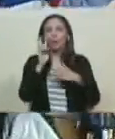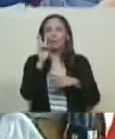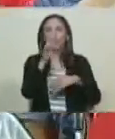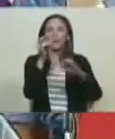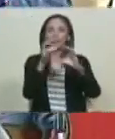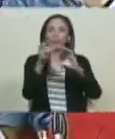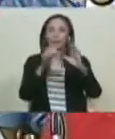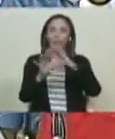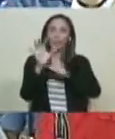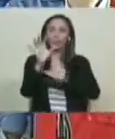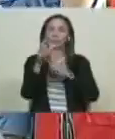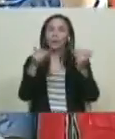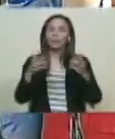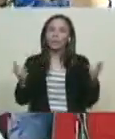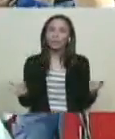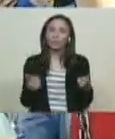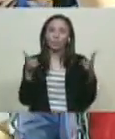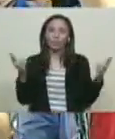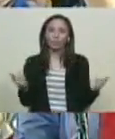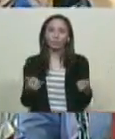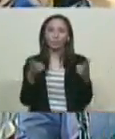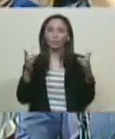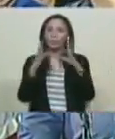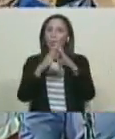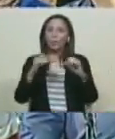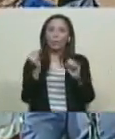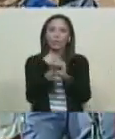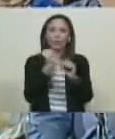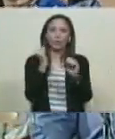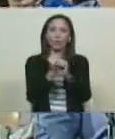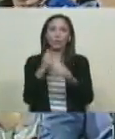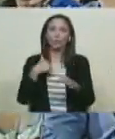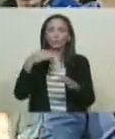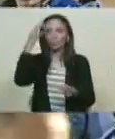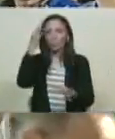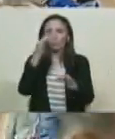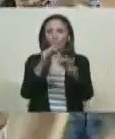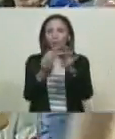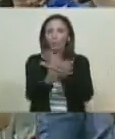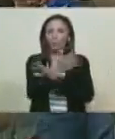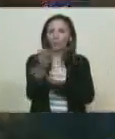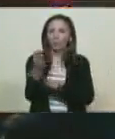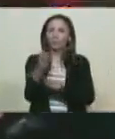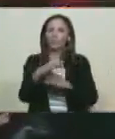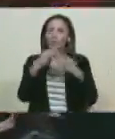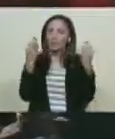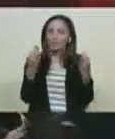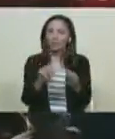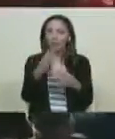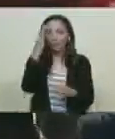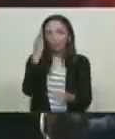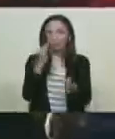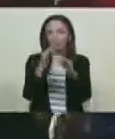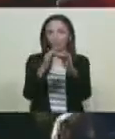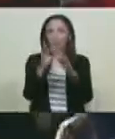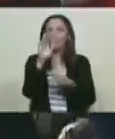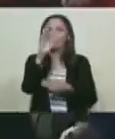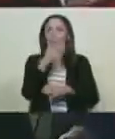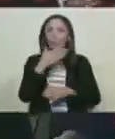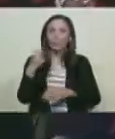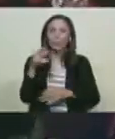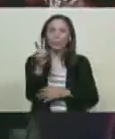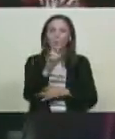¡Vayan por la batalla! Vamos con la clase obrera. Tengo fe en ustedes. Creo profundamente en el futuro de